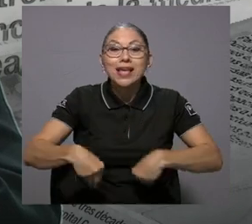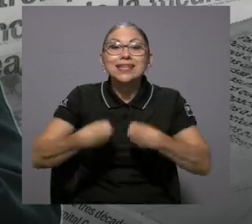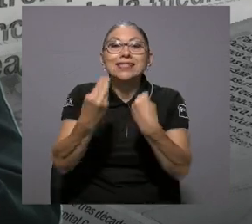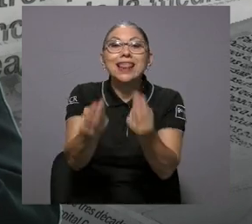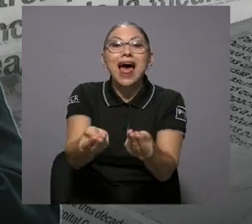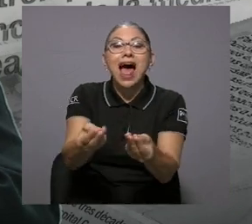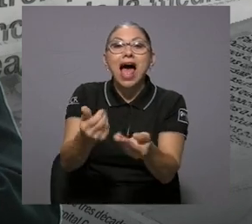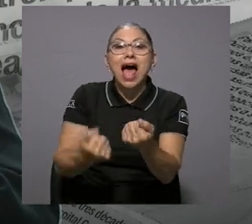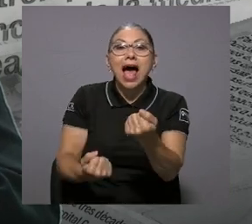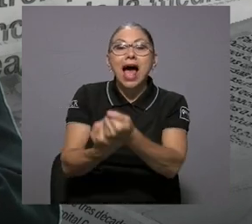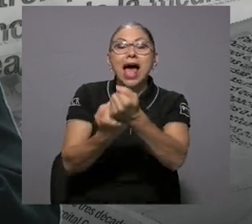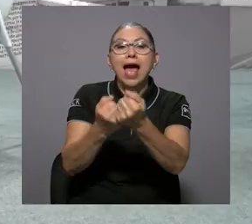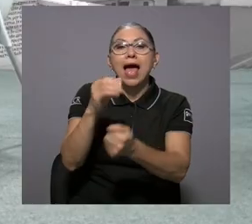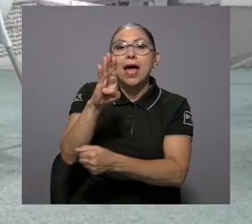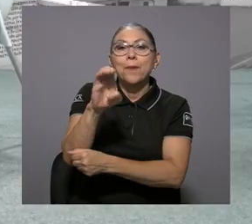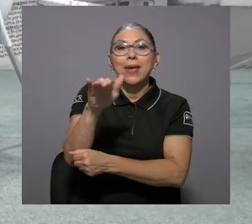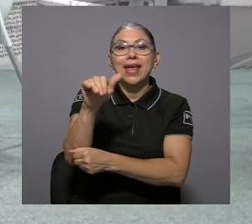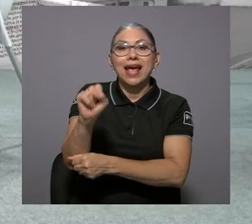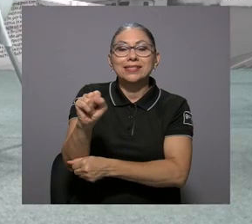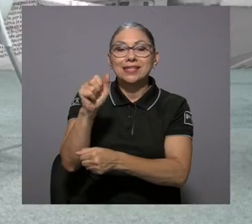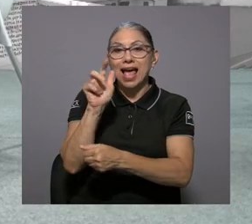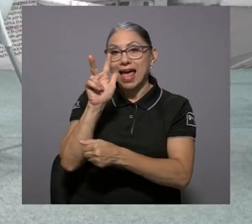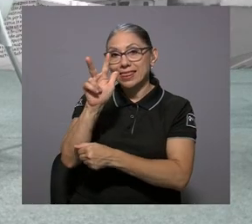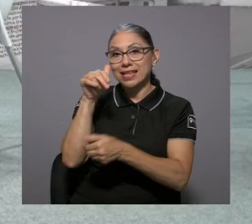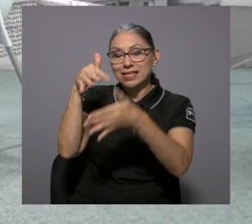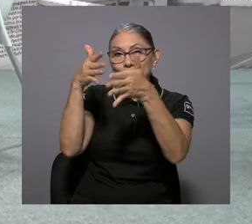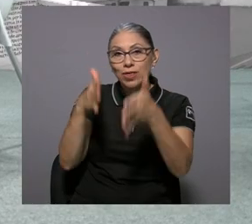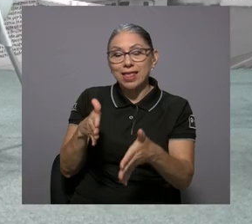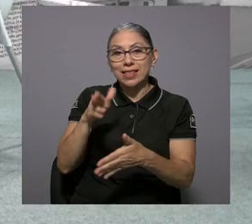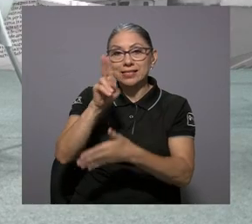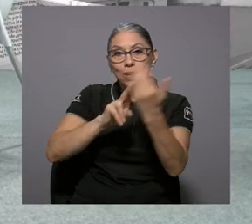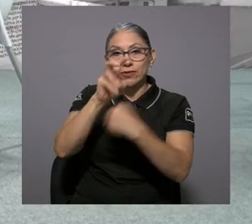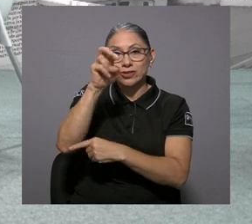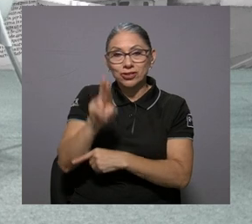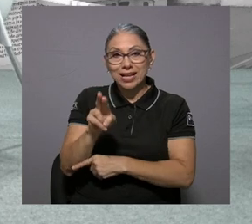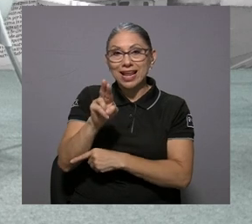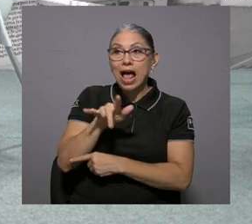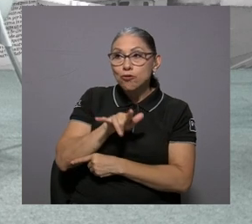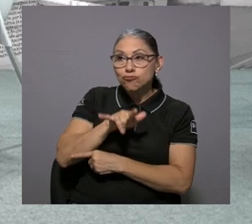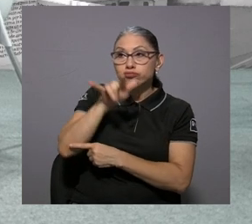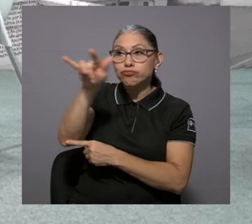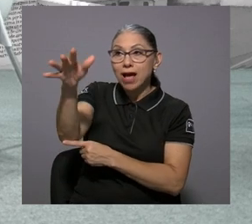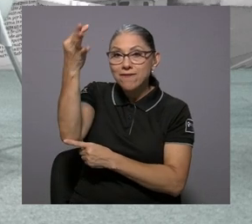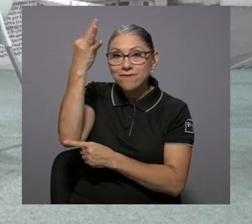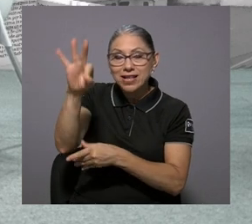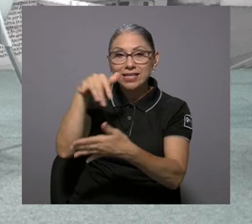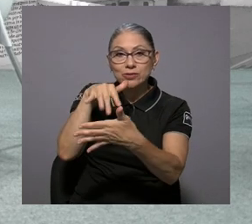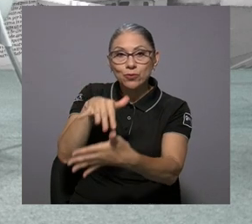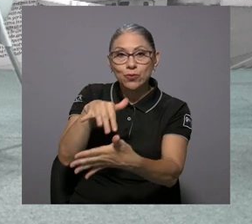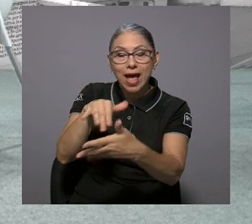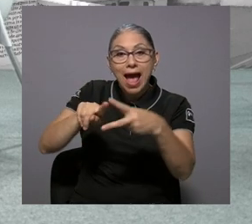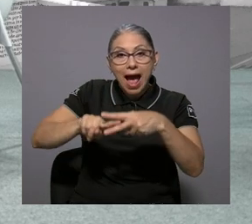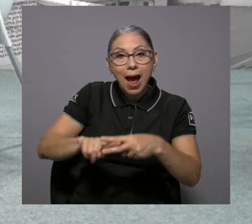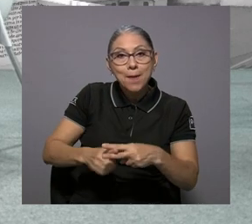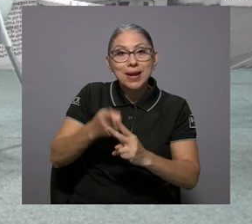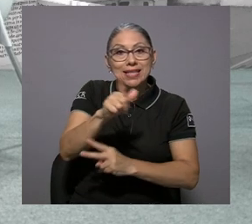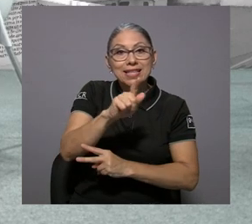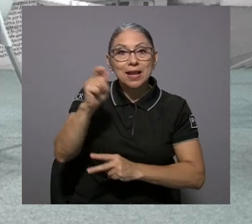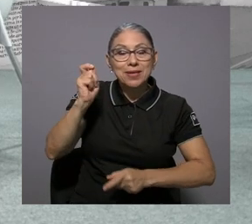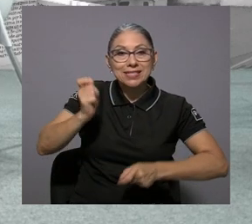3 estudiantes de la UCR para que vayan a estudiar a Francia a partir de septiembre que viene.